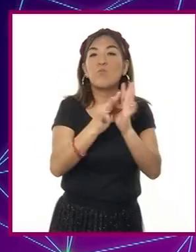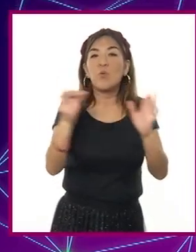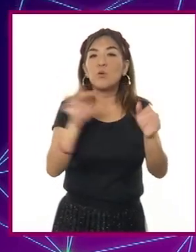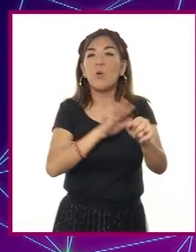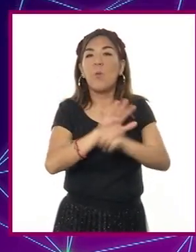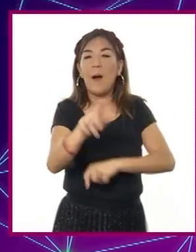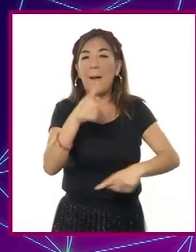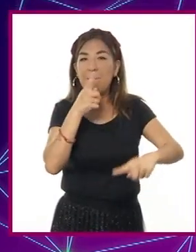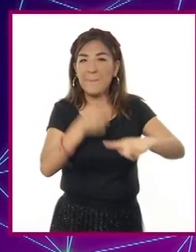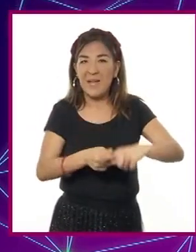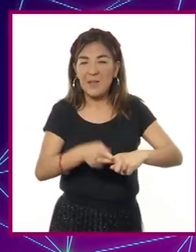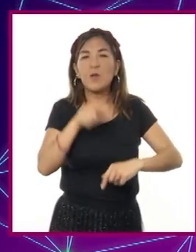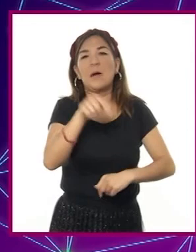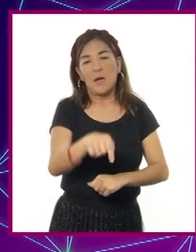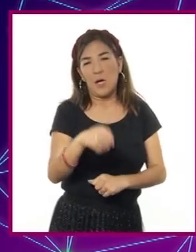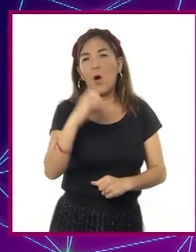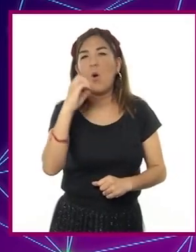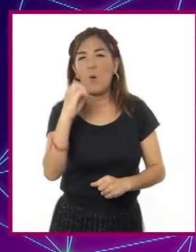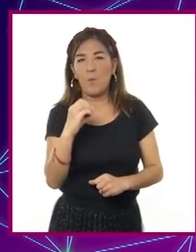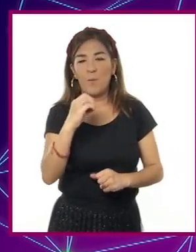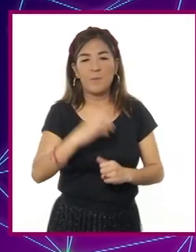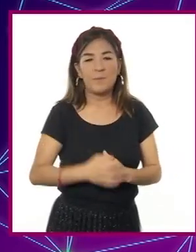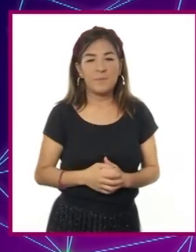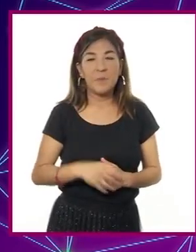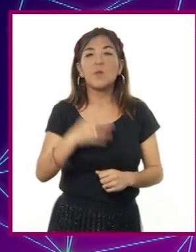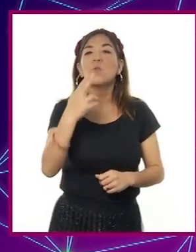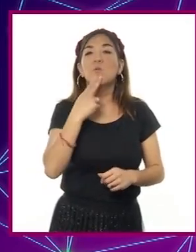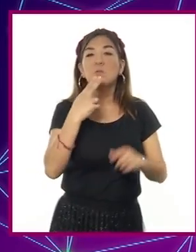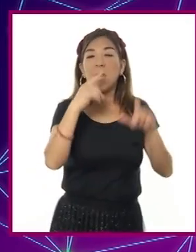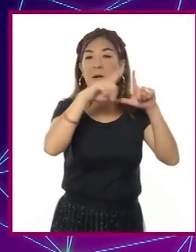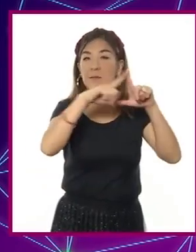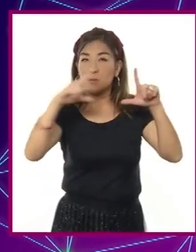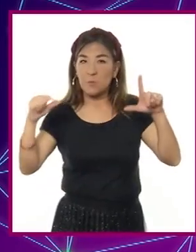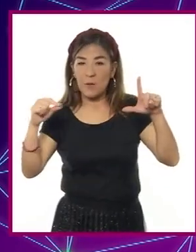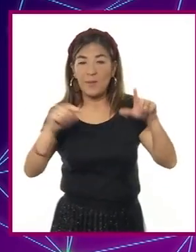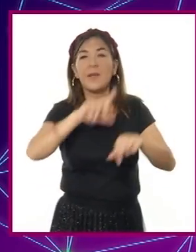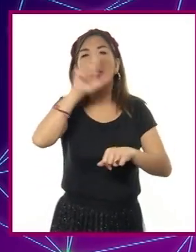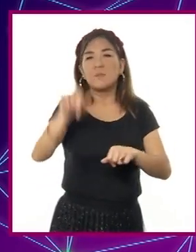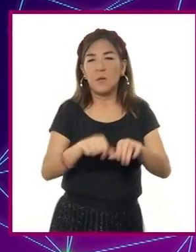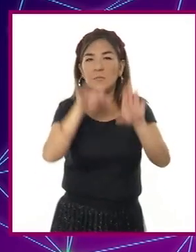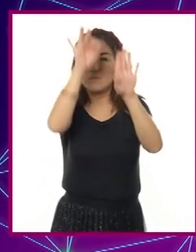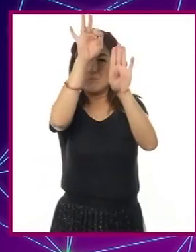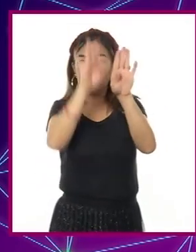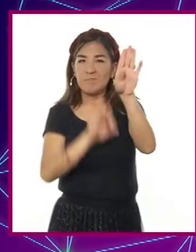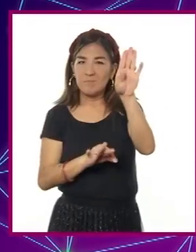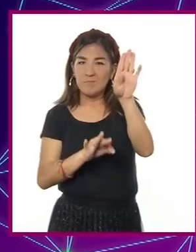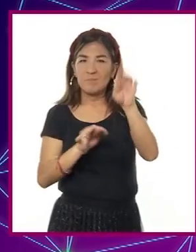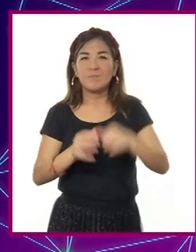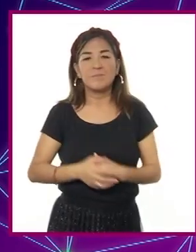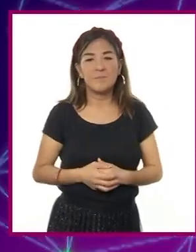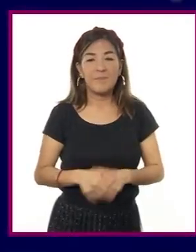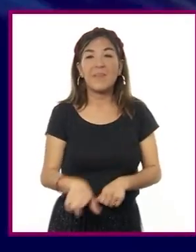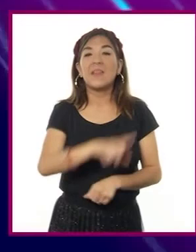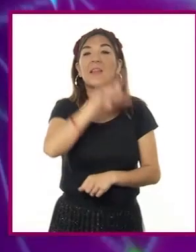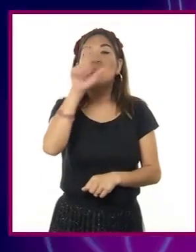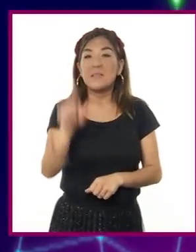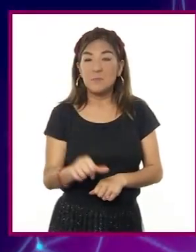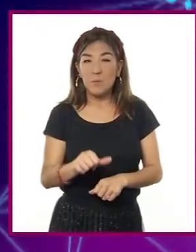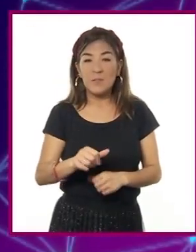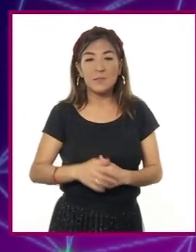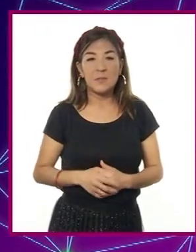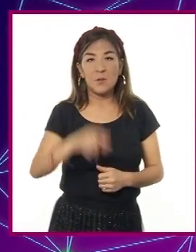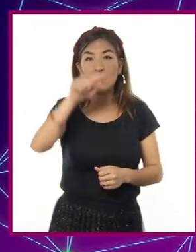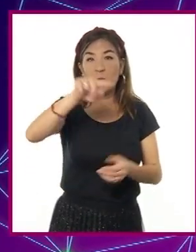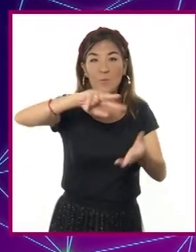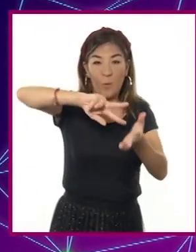medio O. Se utiliza la escuadra y se traza la mediatriz. Después, manteniendo el